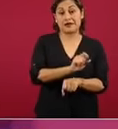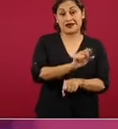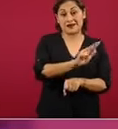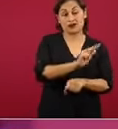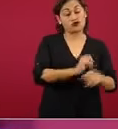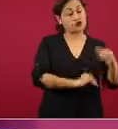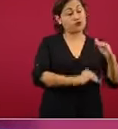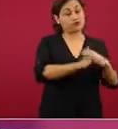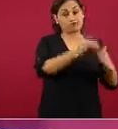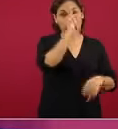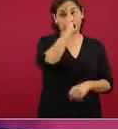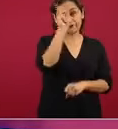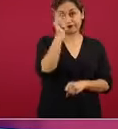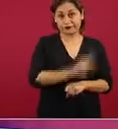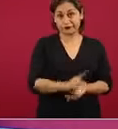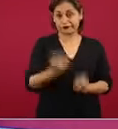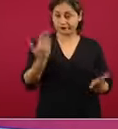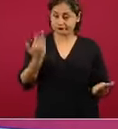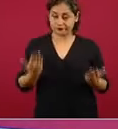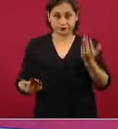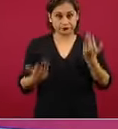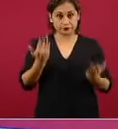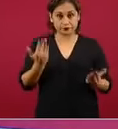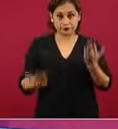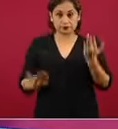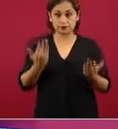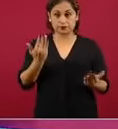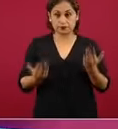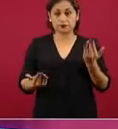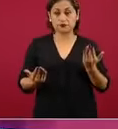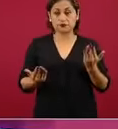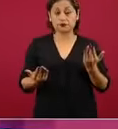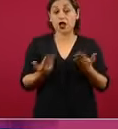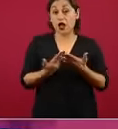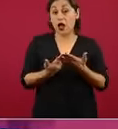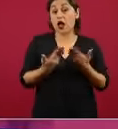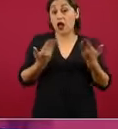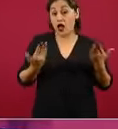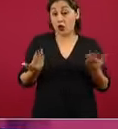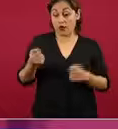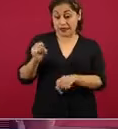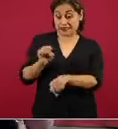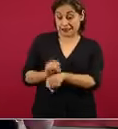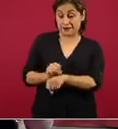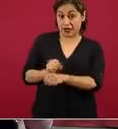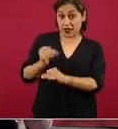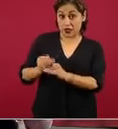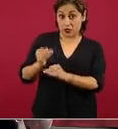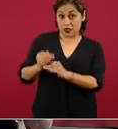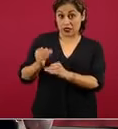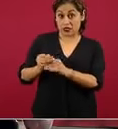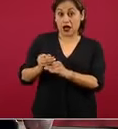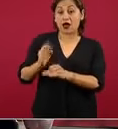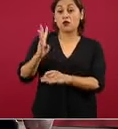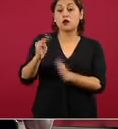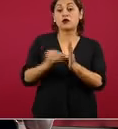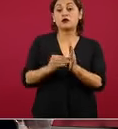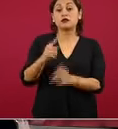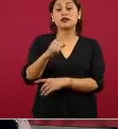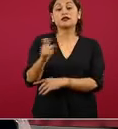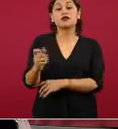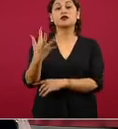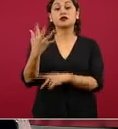que fue la semana de mayor número de defunciones, esta semana 51 tenemos el registro de